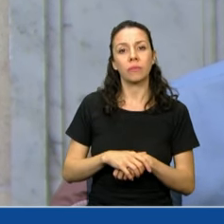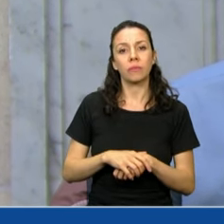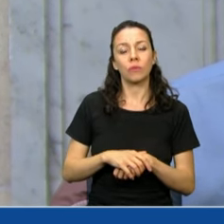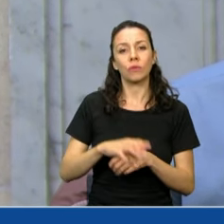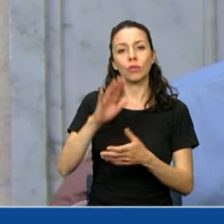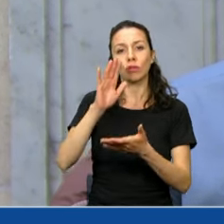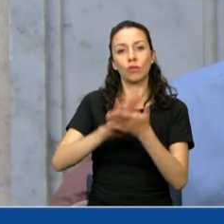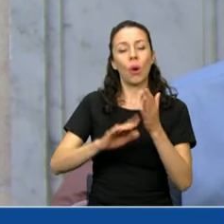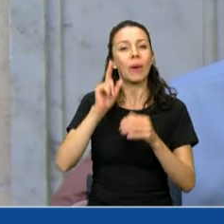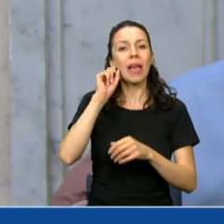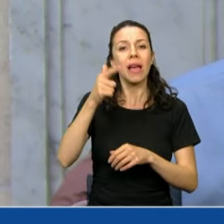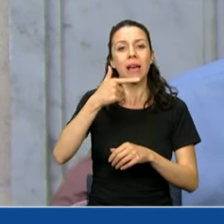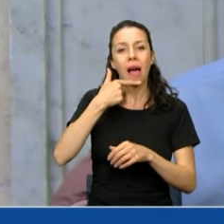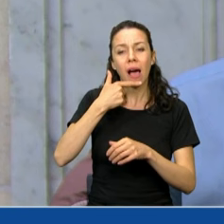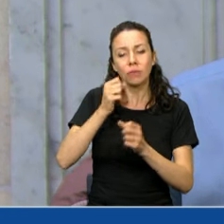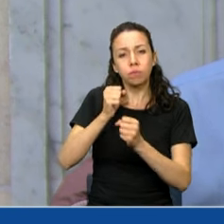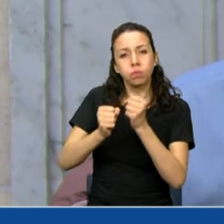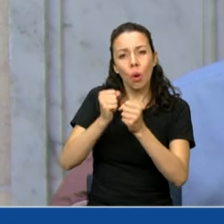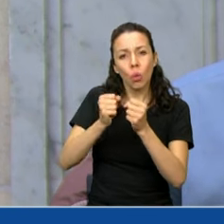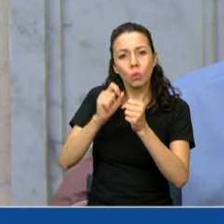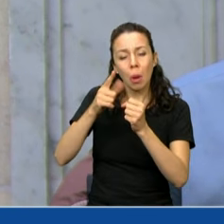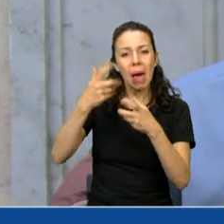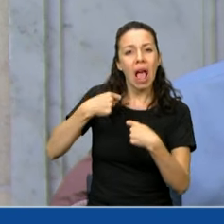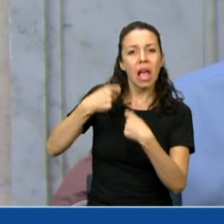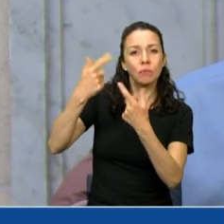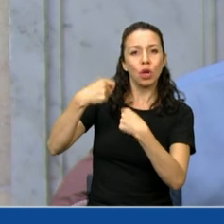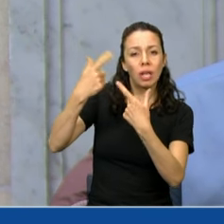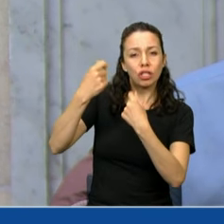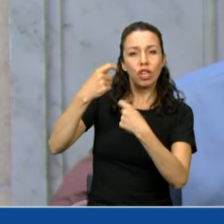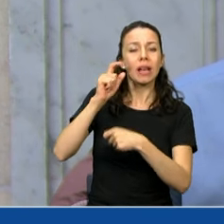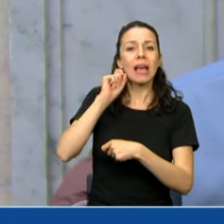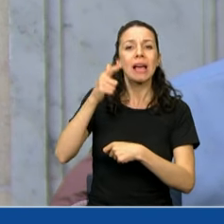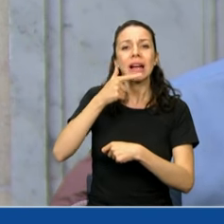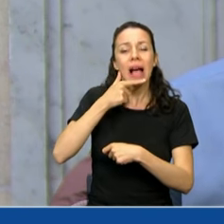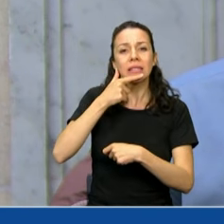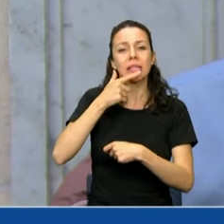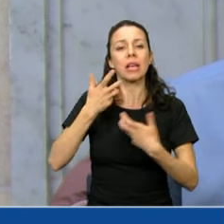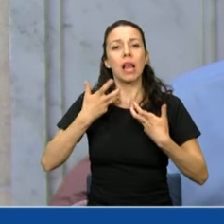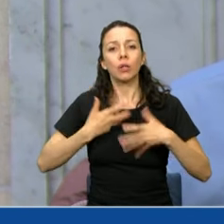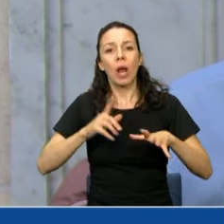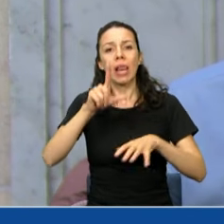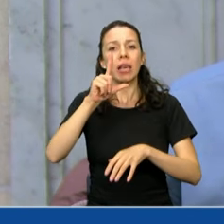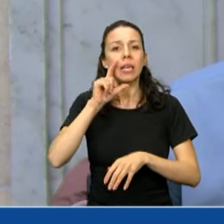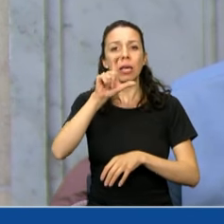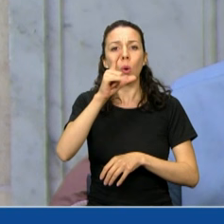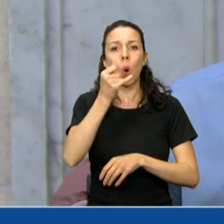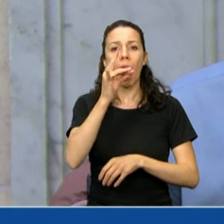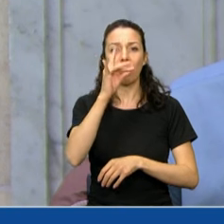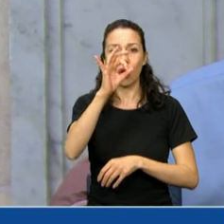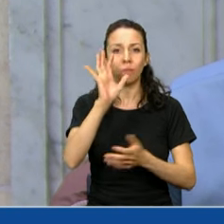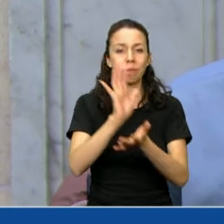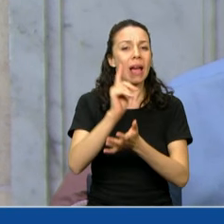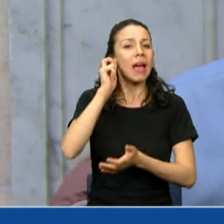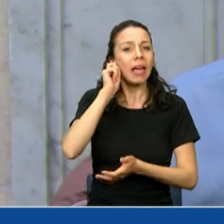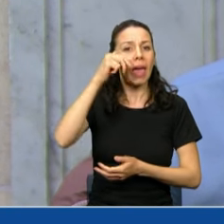del gas para la exportación de gas natural licuado de gnl y claramente la creación